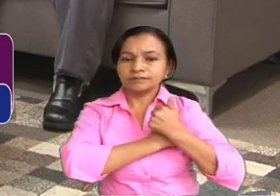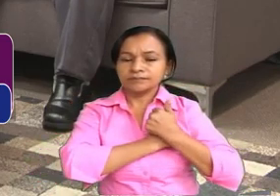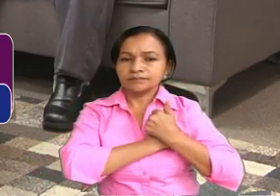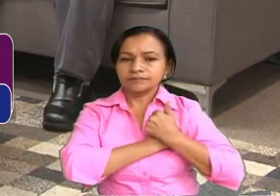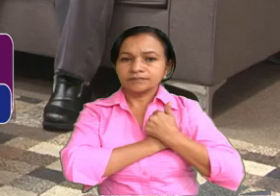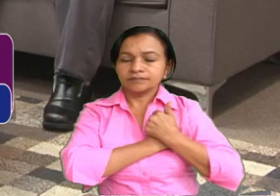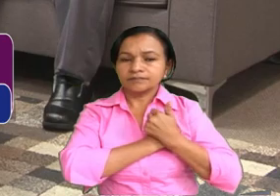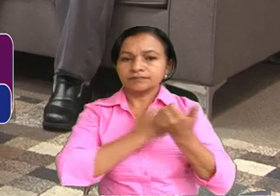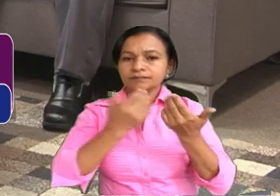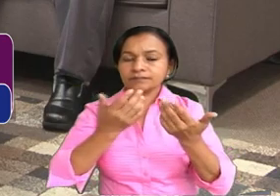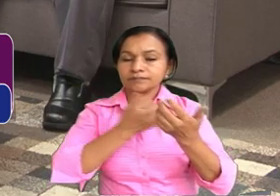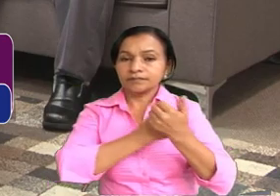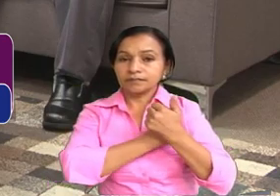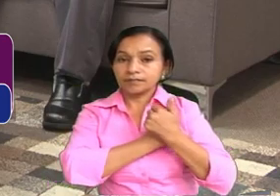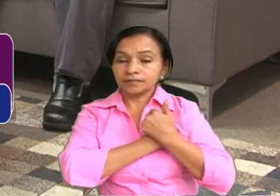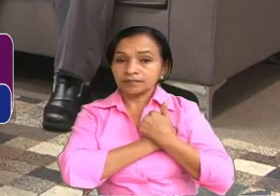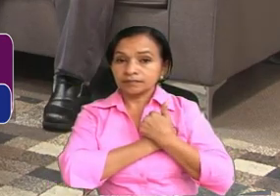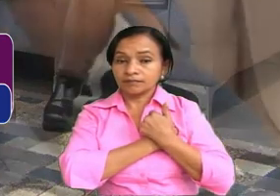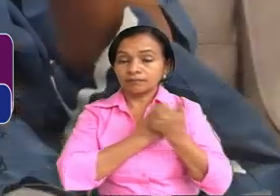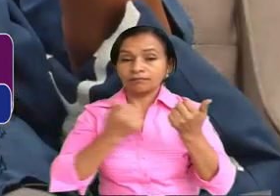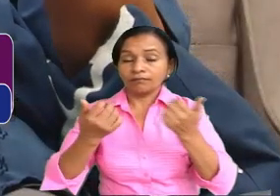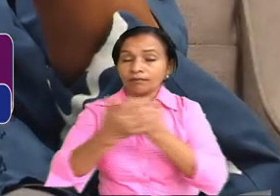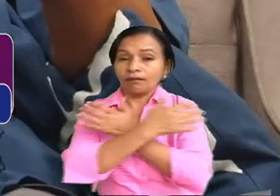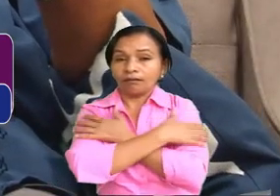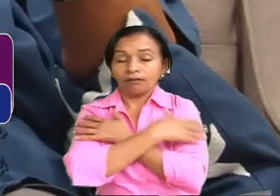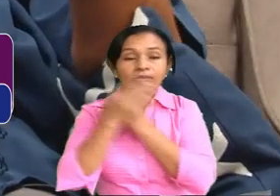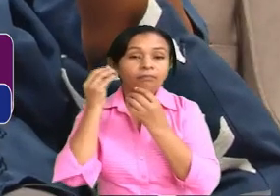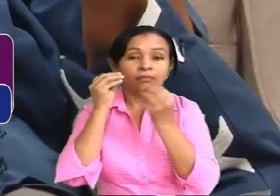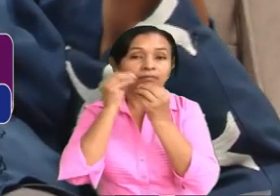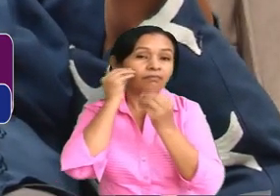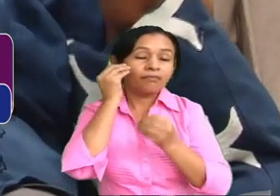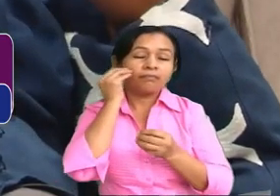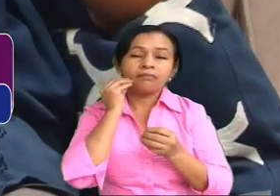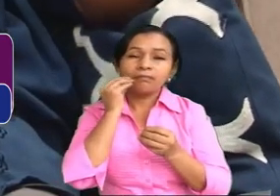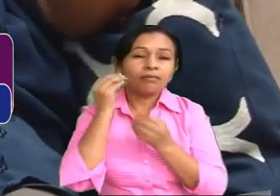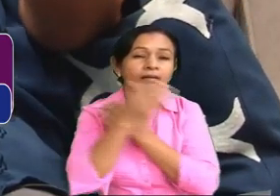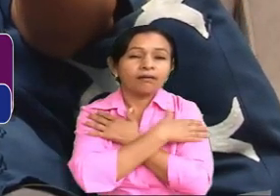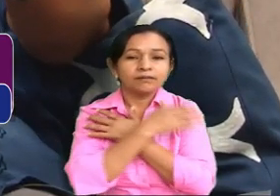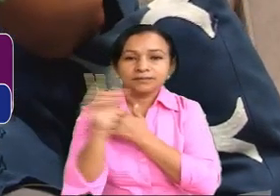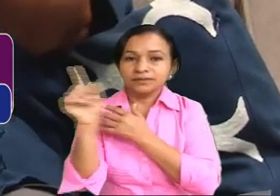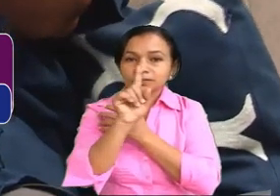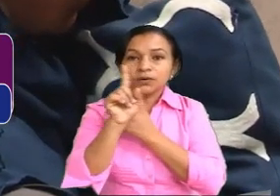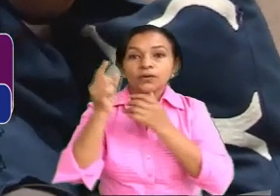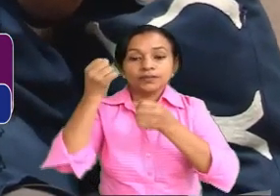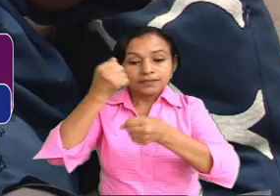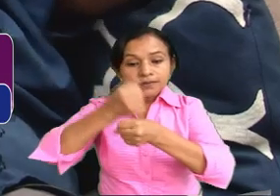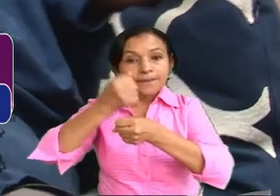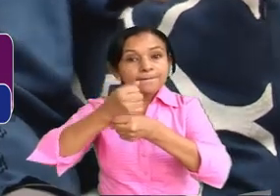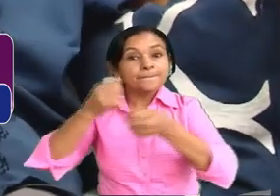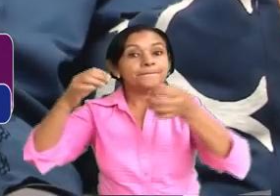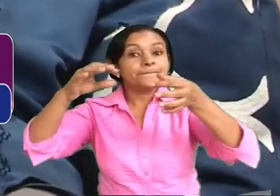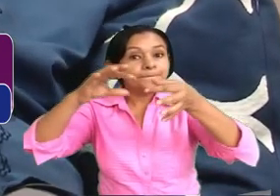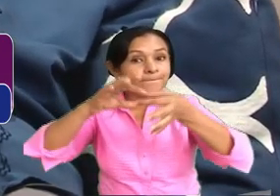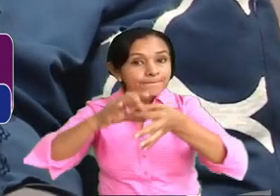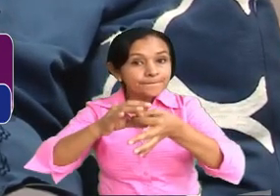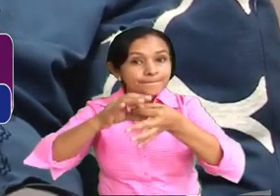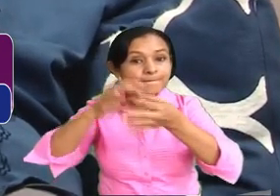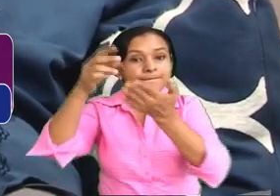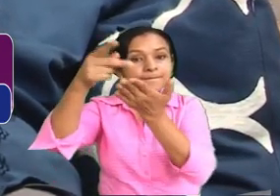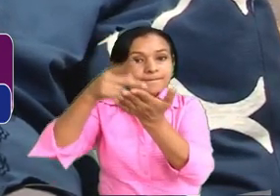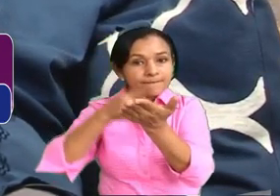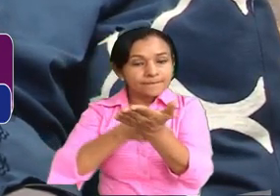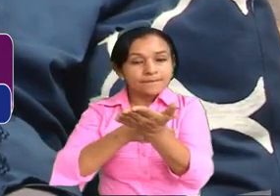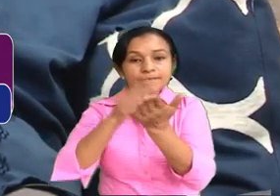tiene que ser ese amor de estarnos abrazando y besando y todo eso, sino trabajar unidos en los proyectos